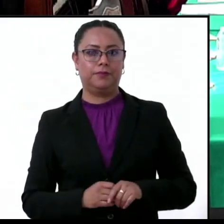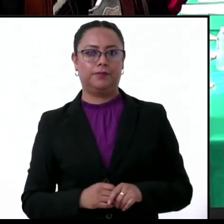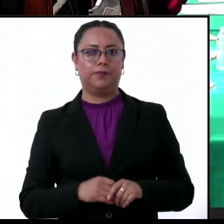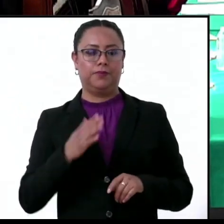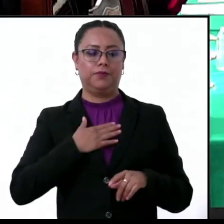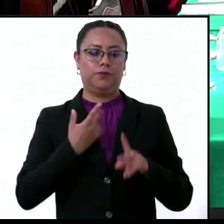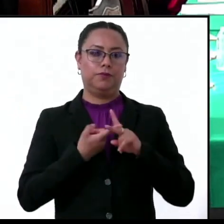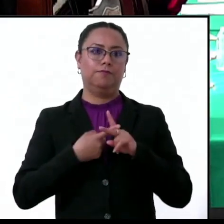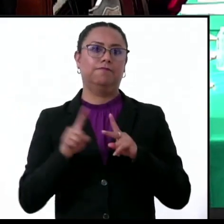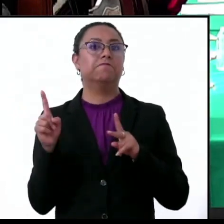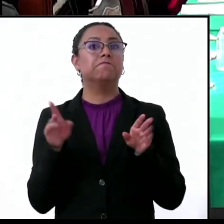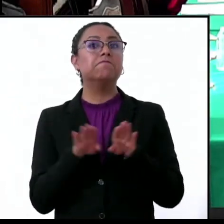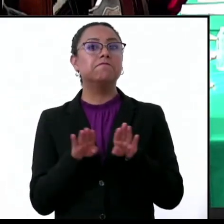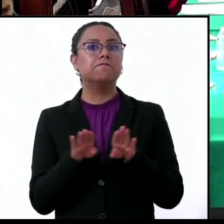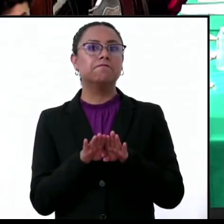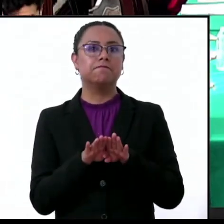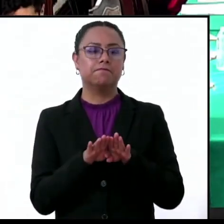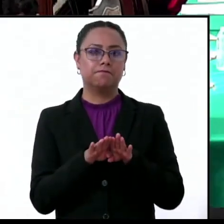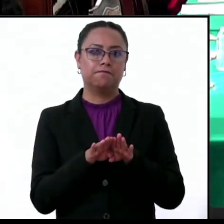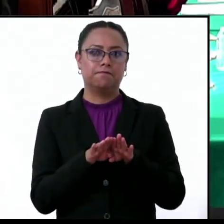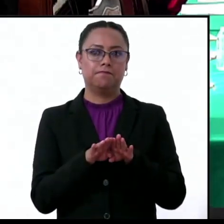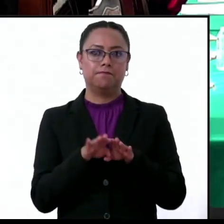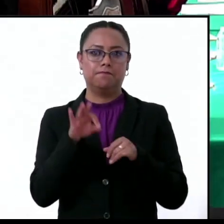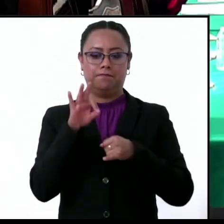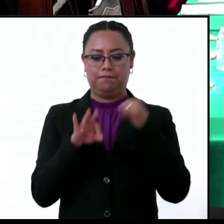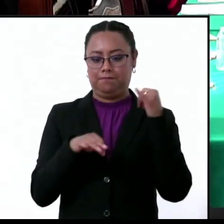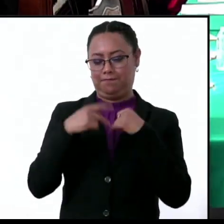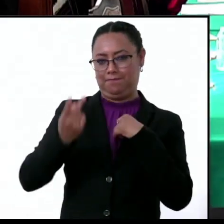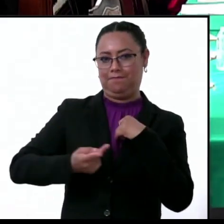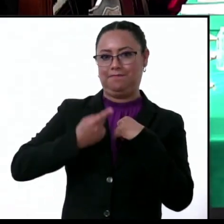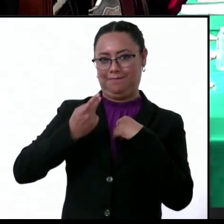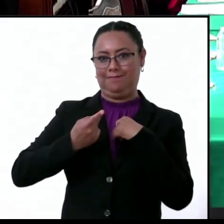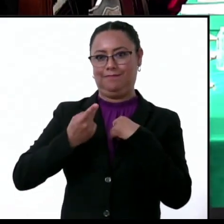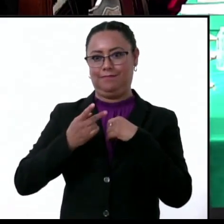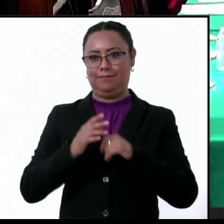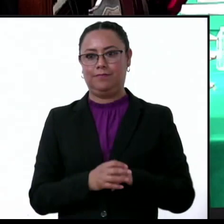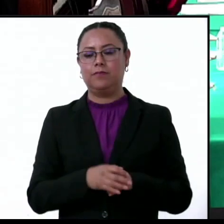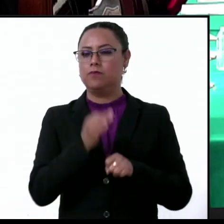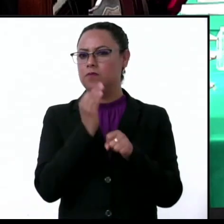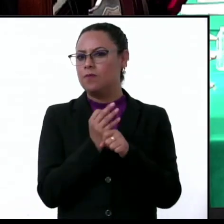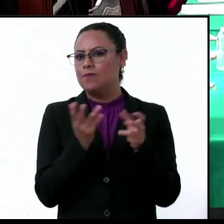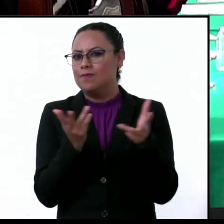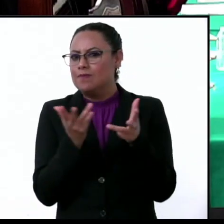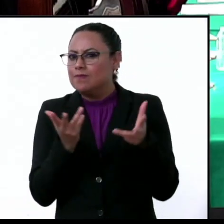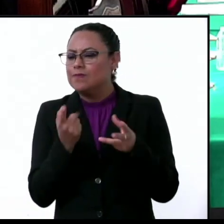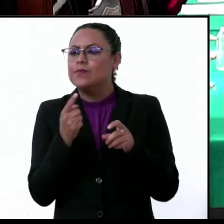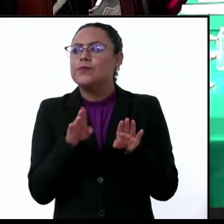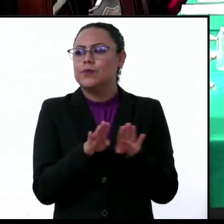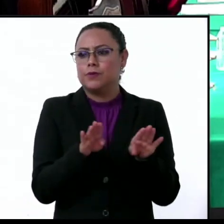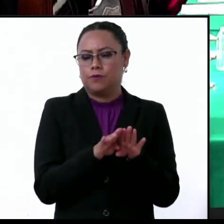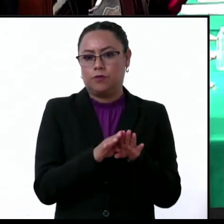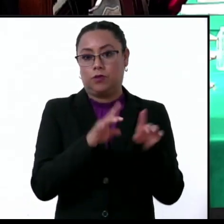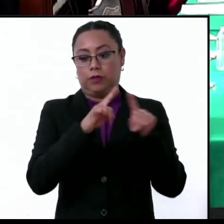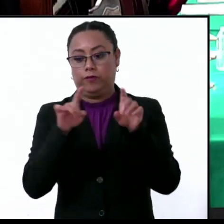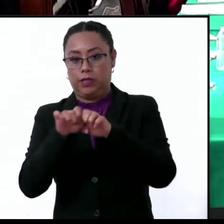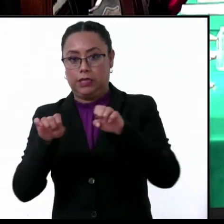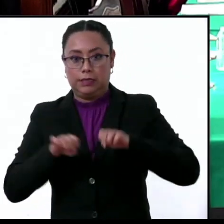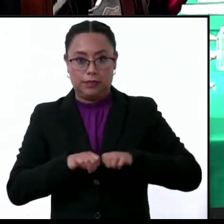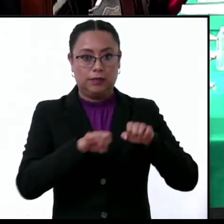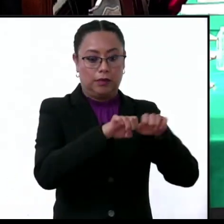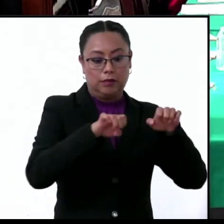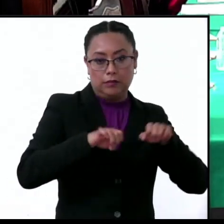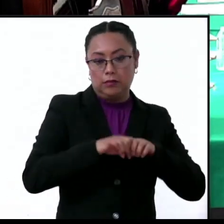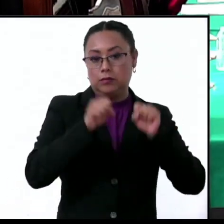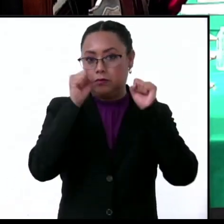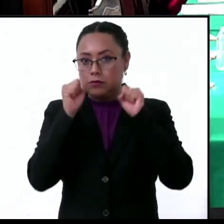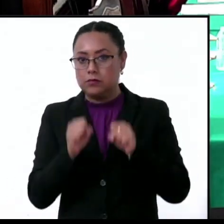comienzo por este último de los planteamientos. Se ha generado a través de los gabinetes de seguridad